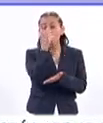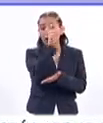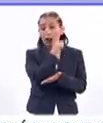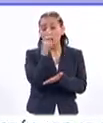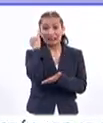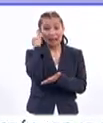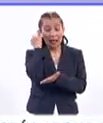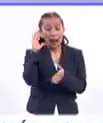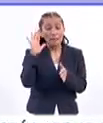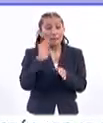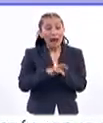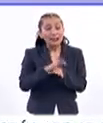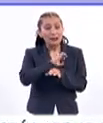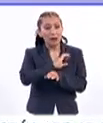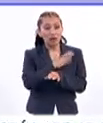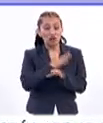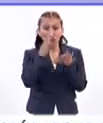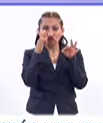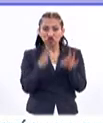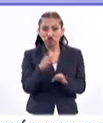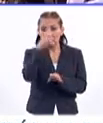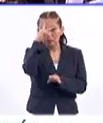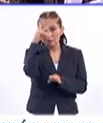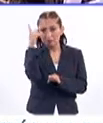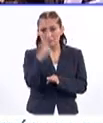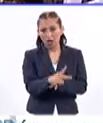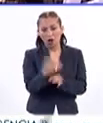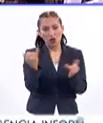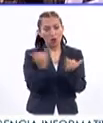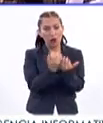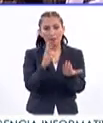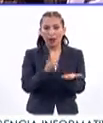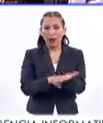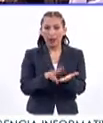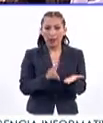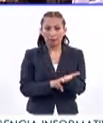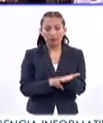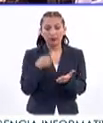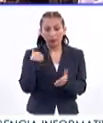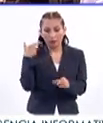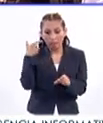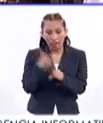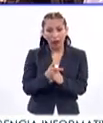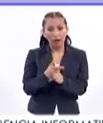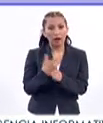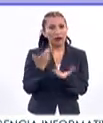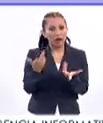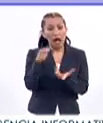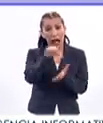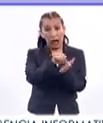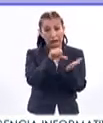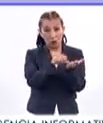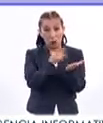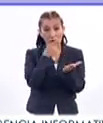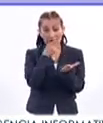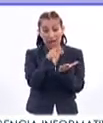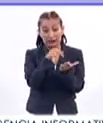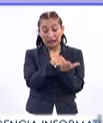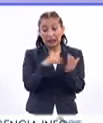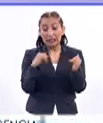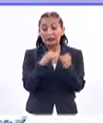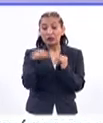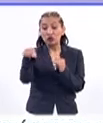lenguas indígenas más el español son lenguas nacionales, tienen la misma validez. Me encontré con que, a pesar de que ese artículo dice que son